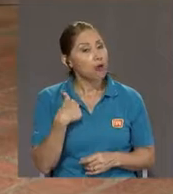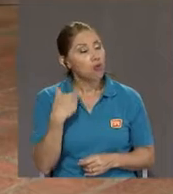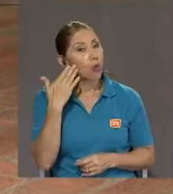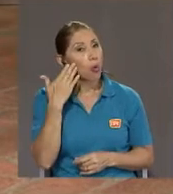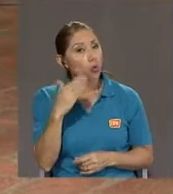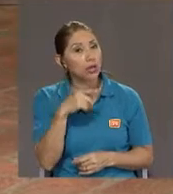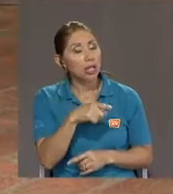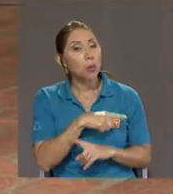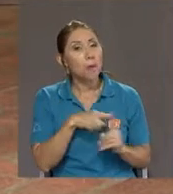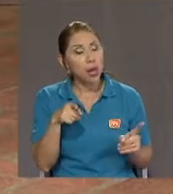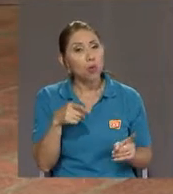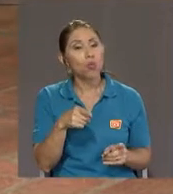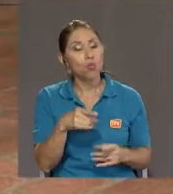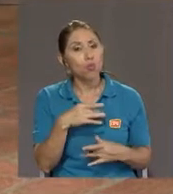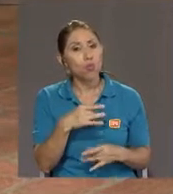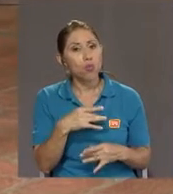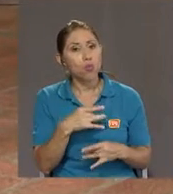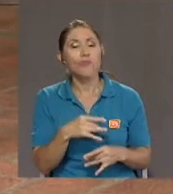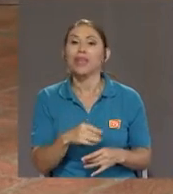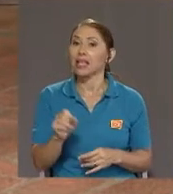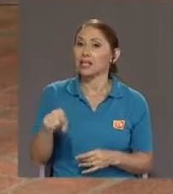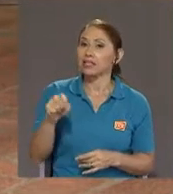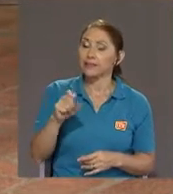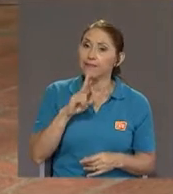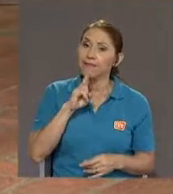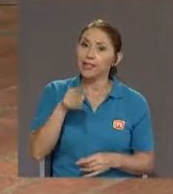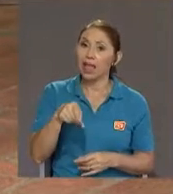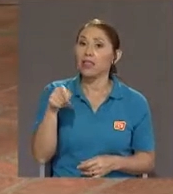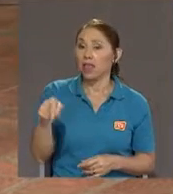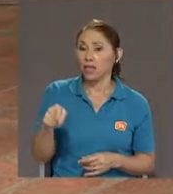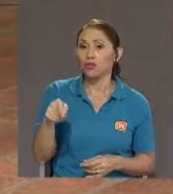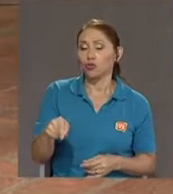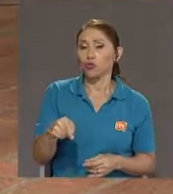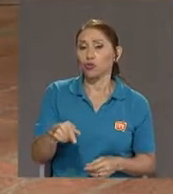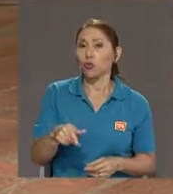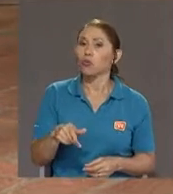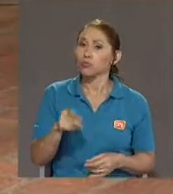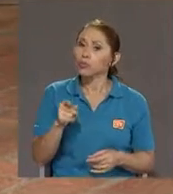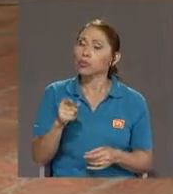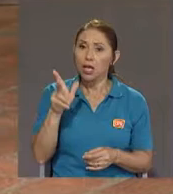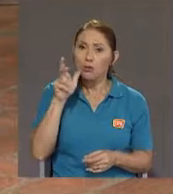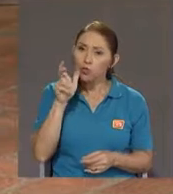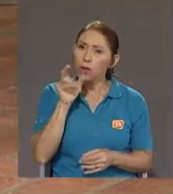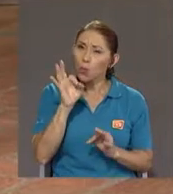parece. Es un argumento que suena muy razonable.